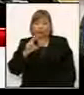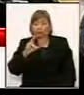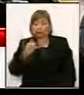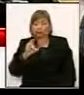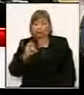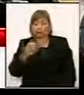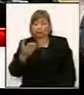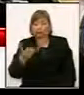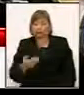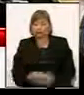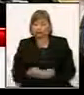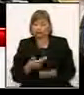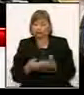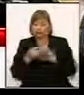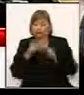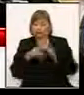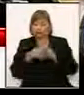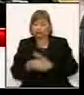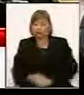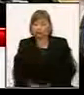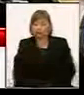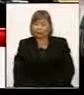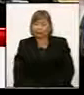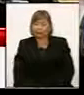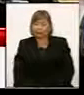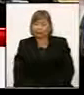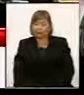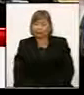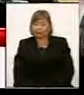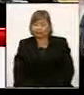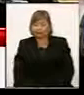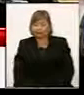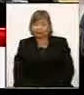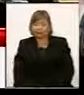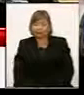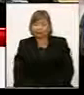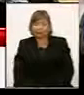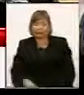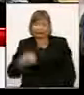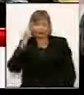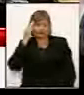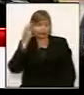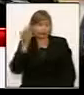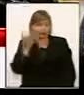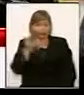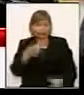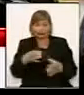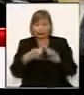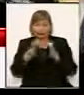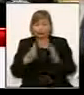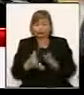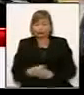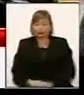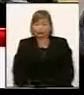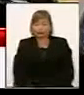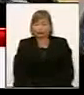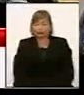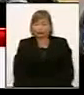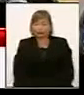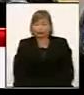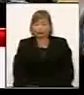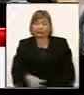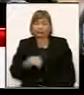se identifique para efectos de grabación, por favor. Sí, ante todo un saludo a la congresista, señorita vicepresidenta